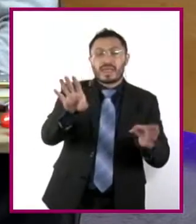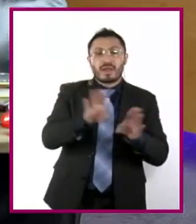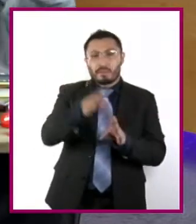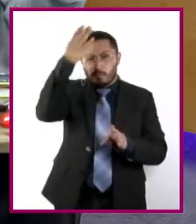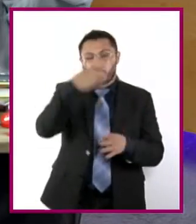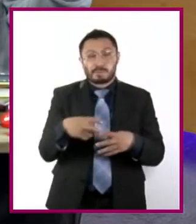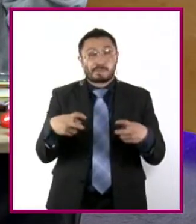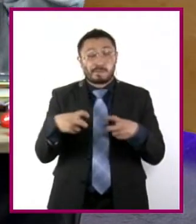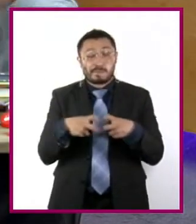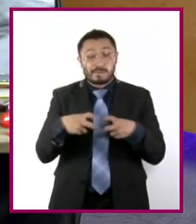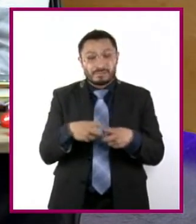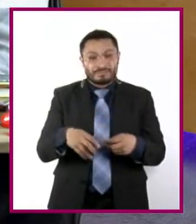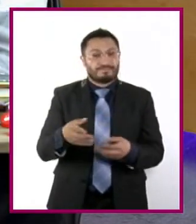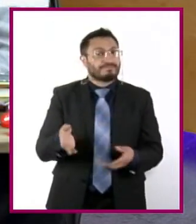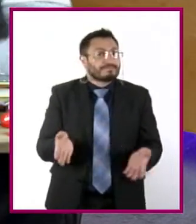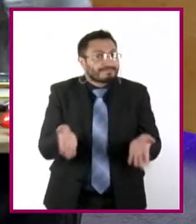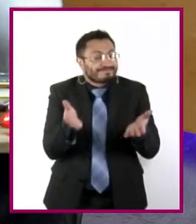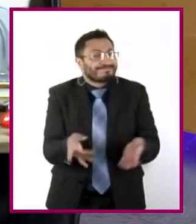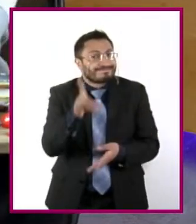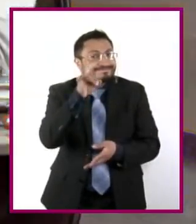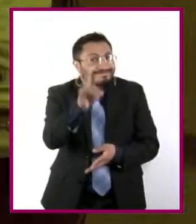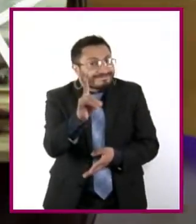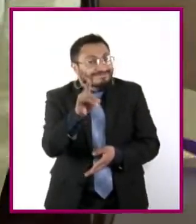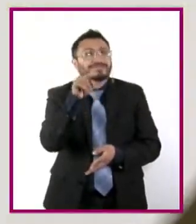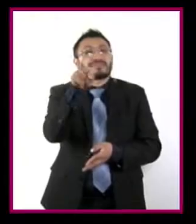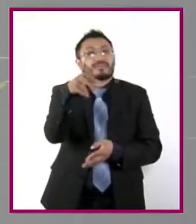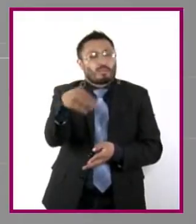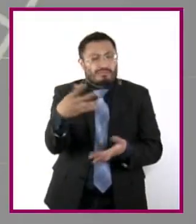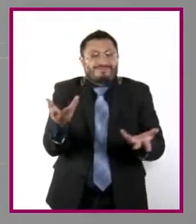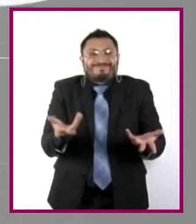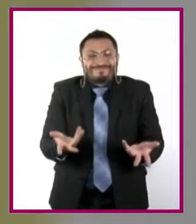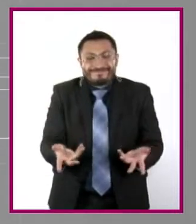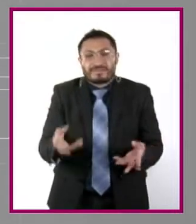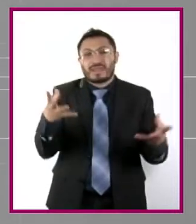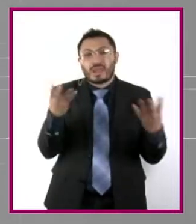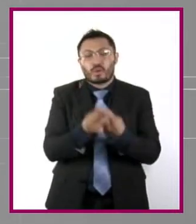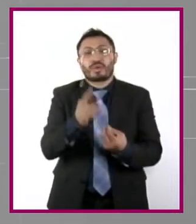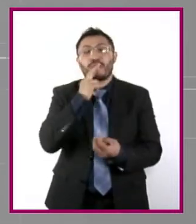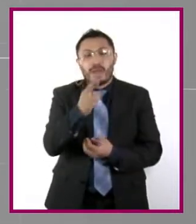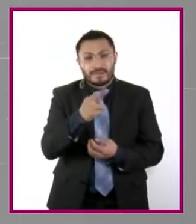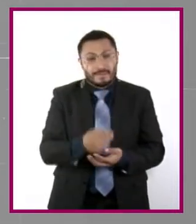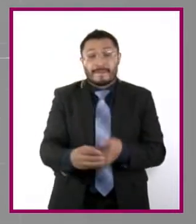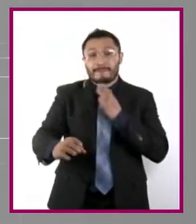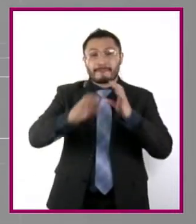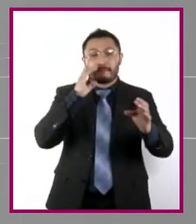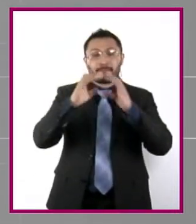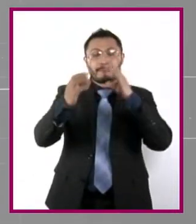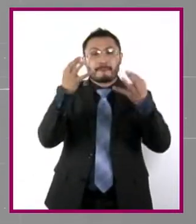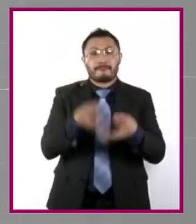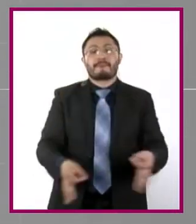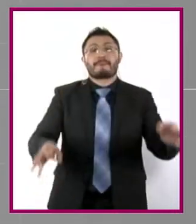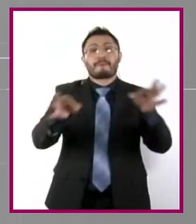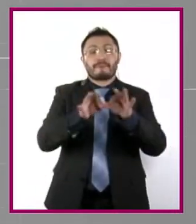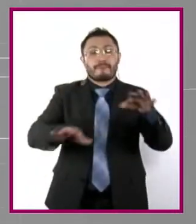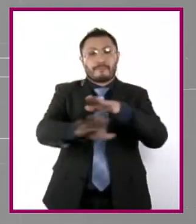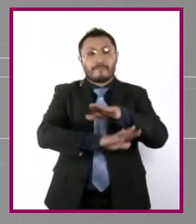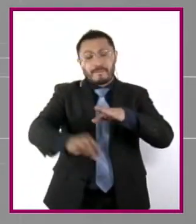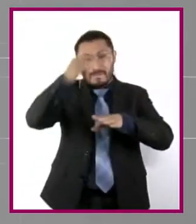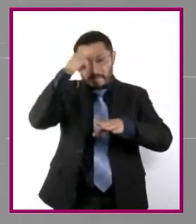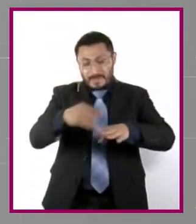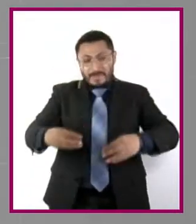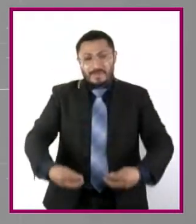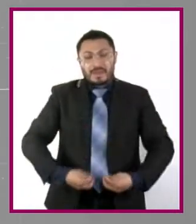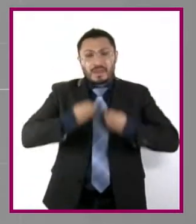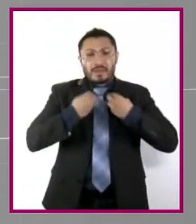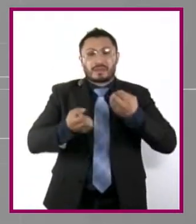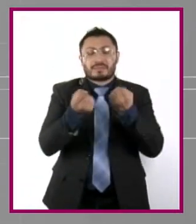angustiada. ¡Ánimo, De! Vamos a encontrar respuestas juntos. La comunicación es un proceso básico para la construcción de la vida